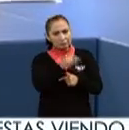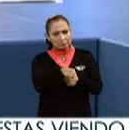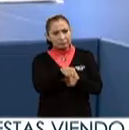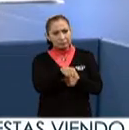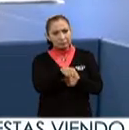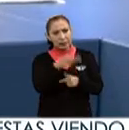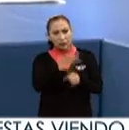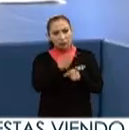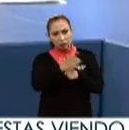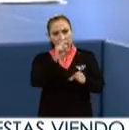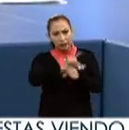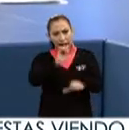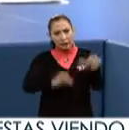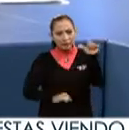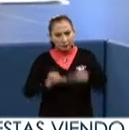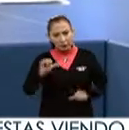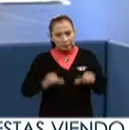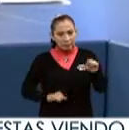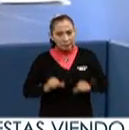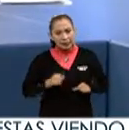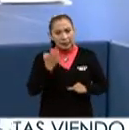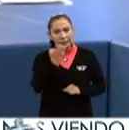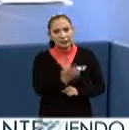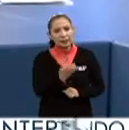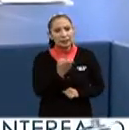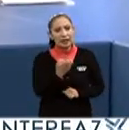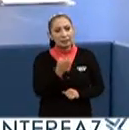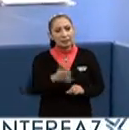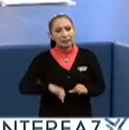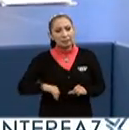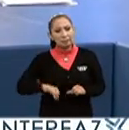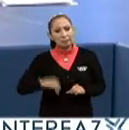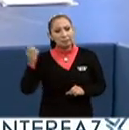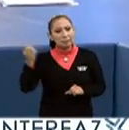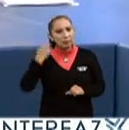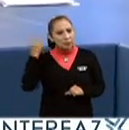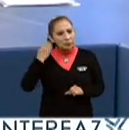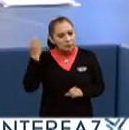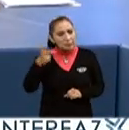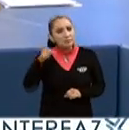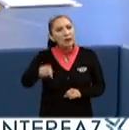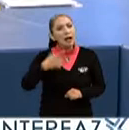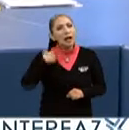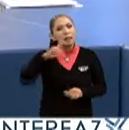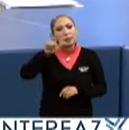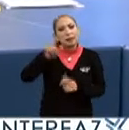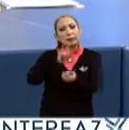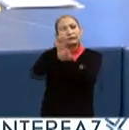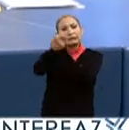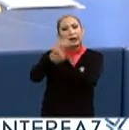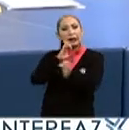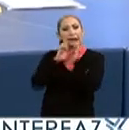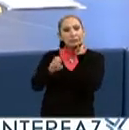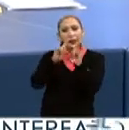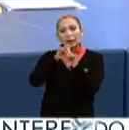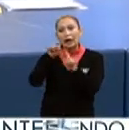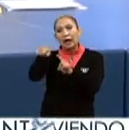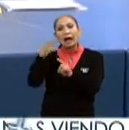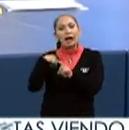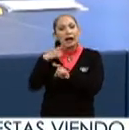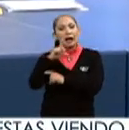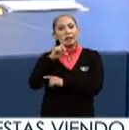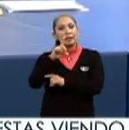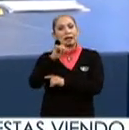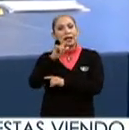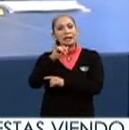el segundo día de actividades de esta interesante conferencia, va a estar entrevistando a